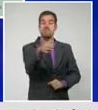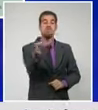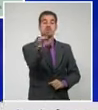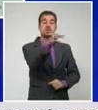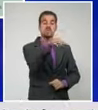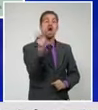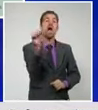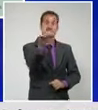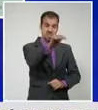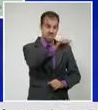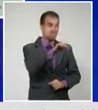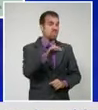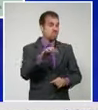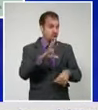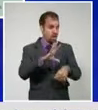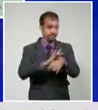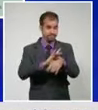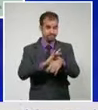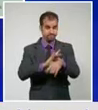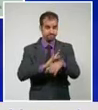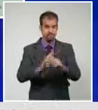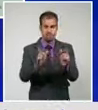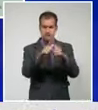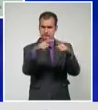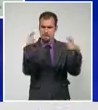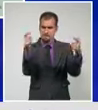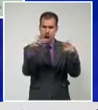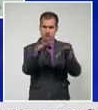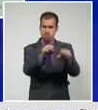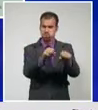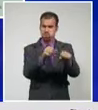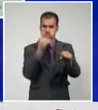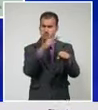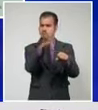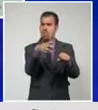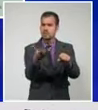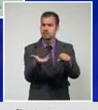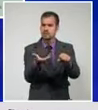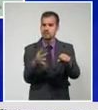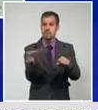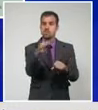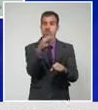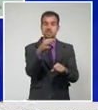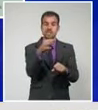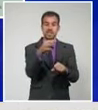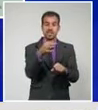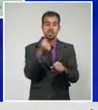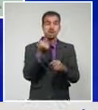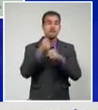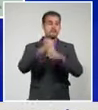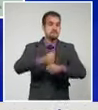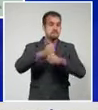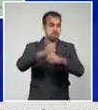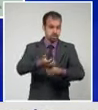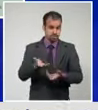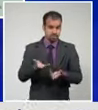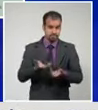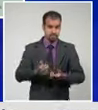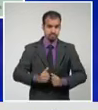municipios, el mayor número ayer de los casos en Pilón con 18, en Bayamo con